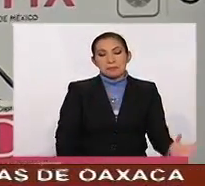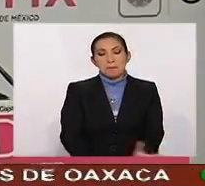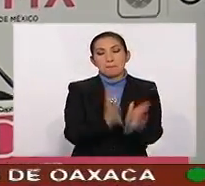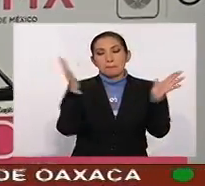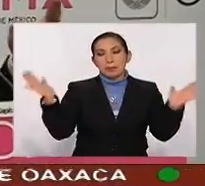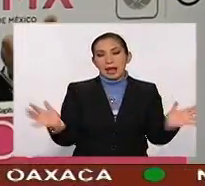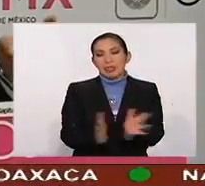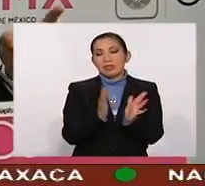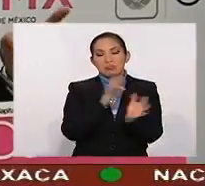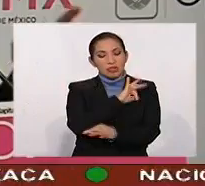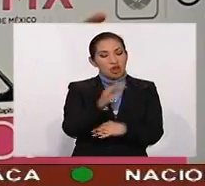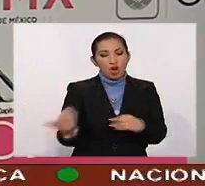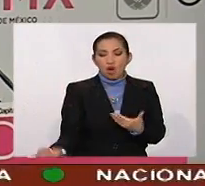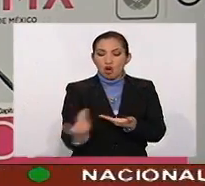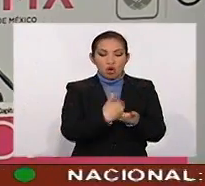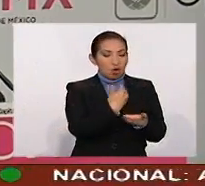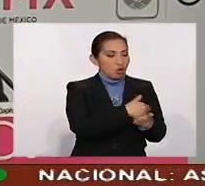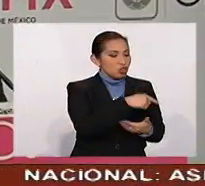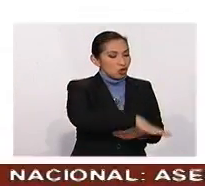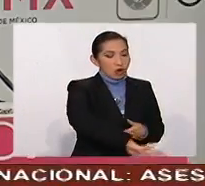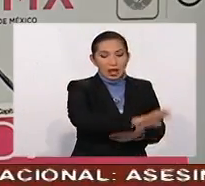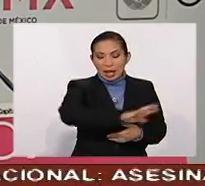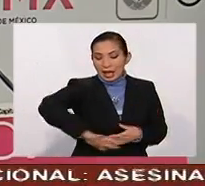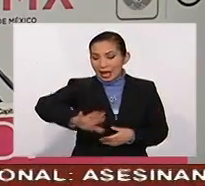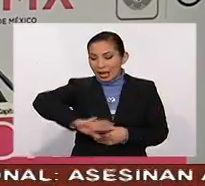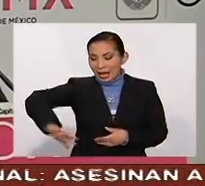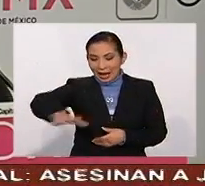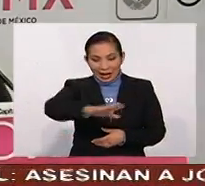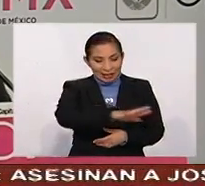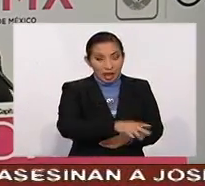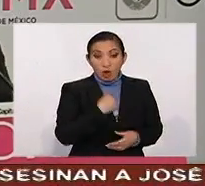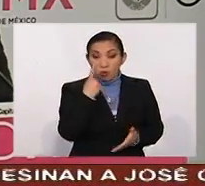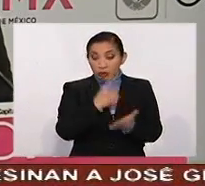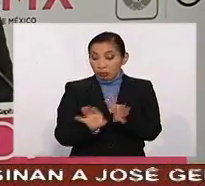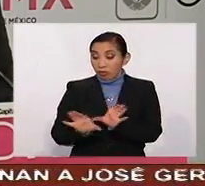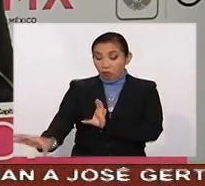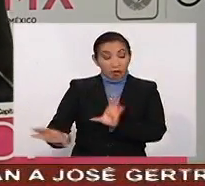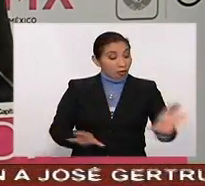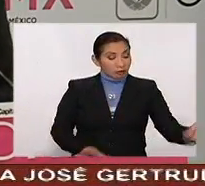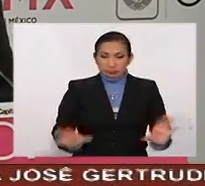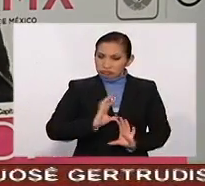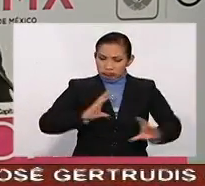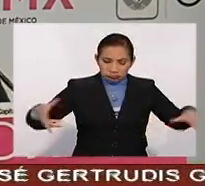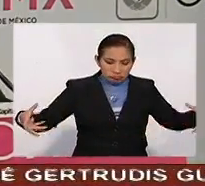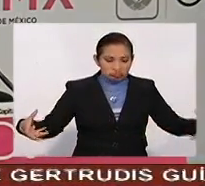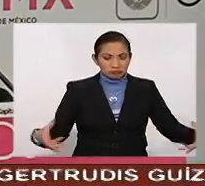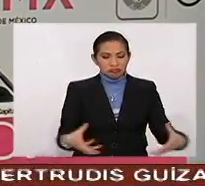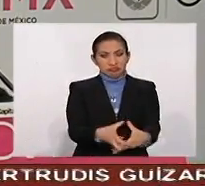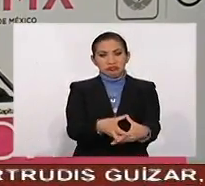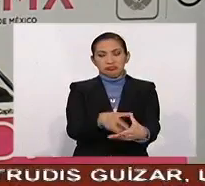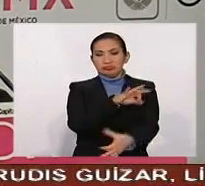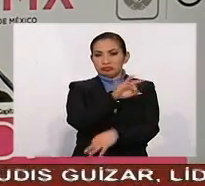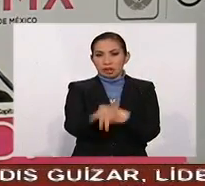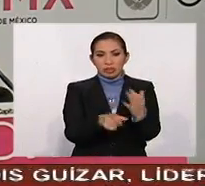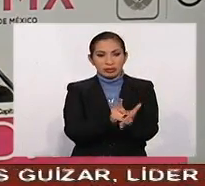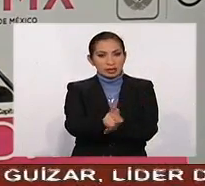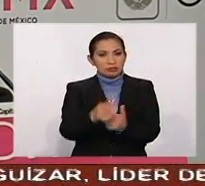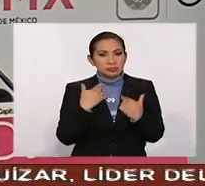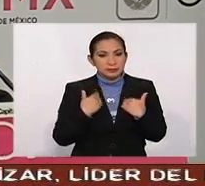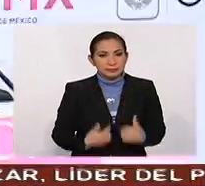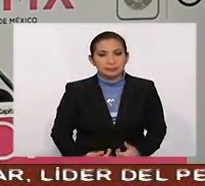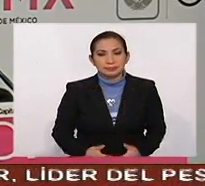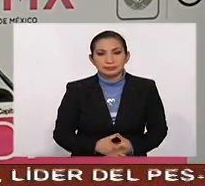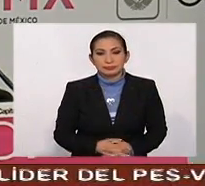participación a todas y cada una de las áreas, es decir, no puede quedarse fuera todo el planteamiento de derechos